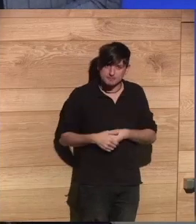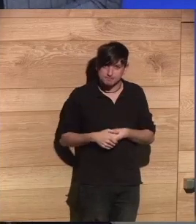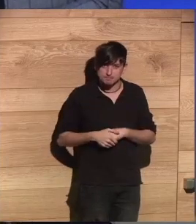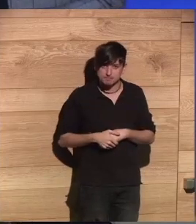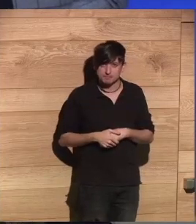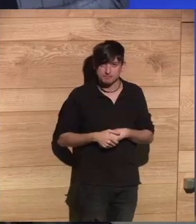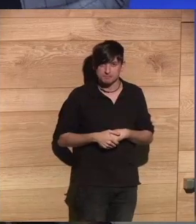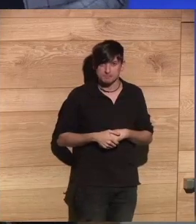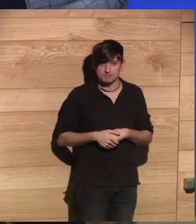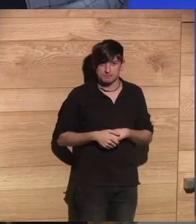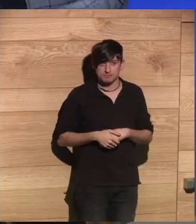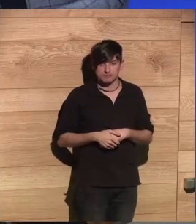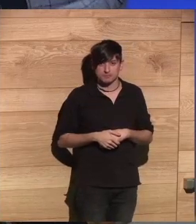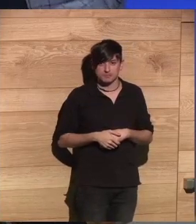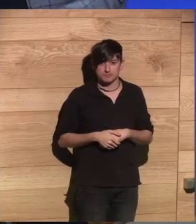suerte.